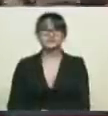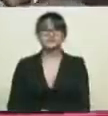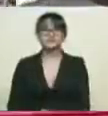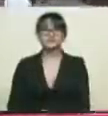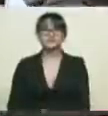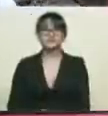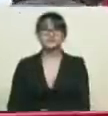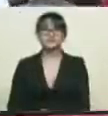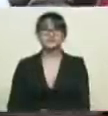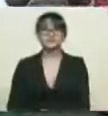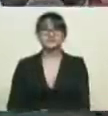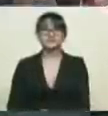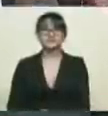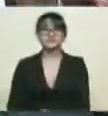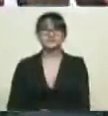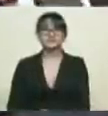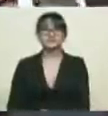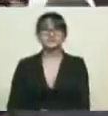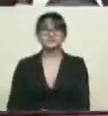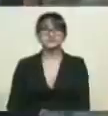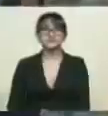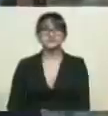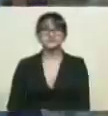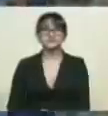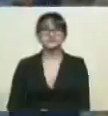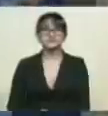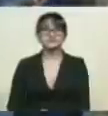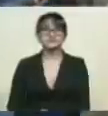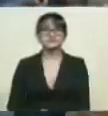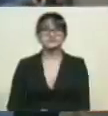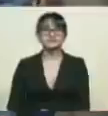en la línea central del frente, por favor.